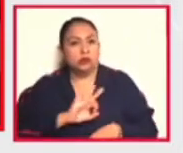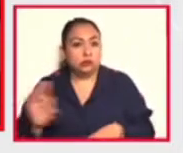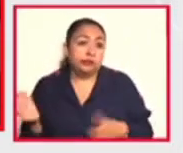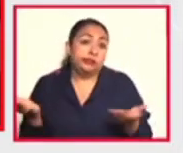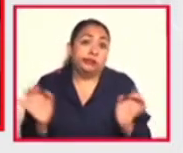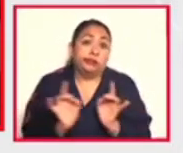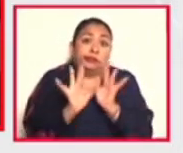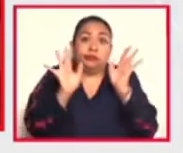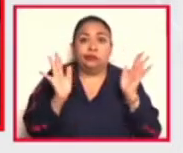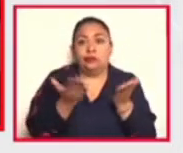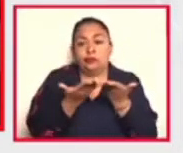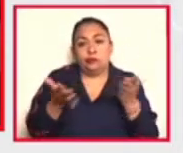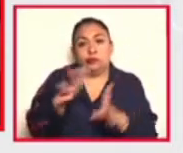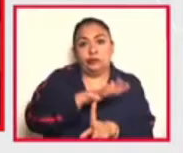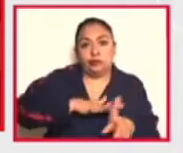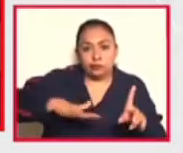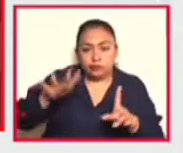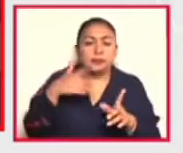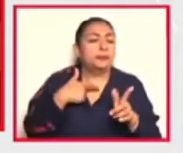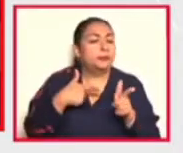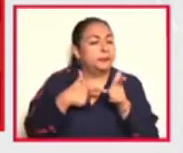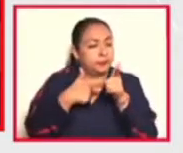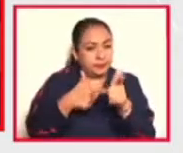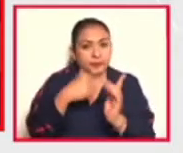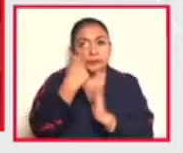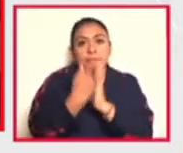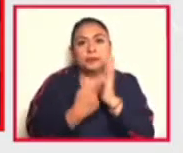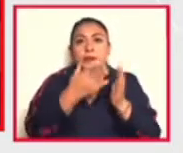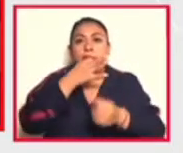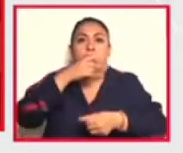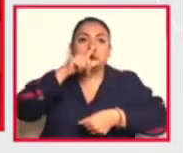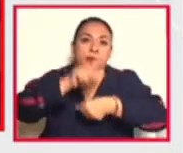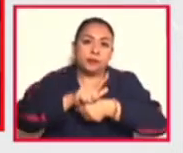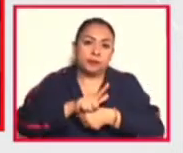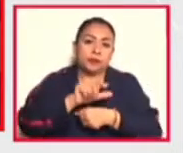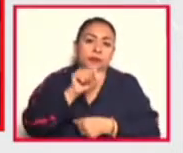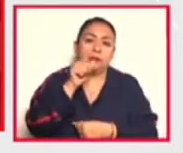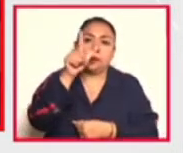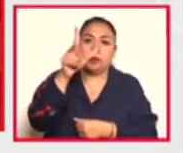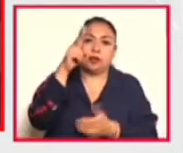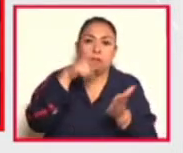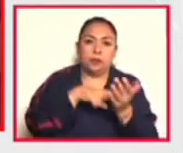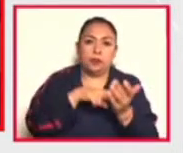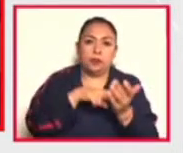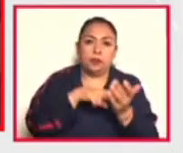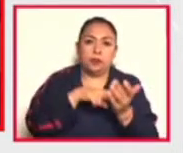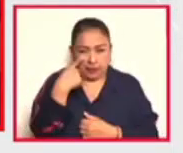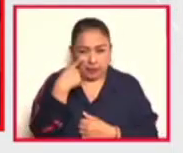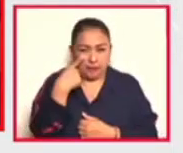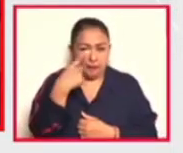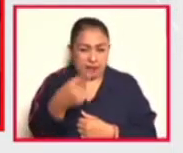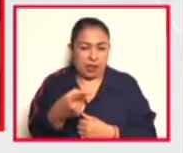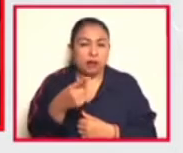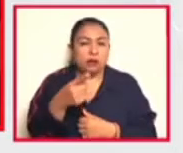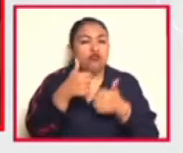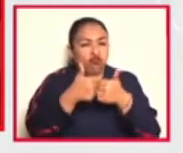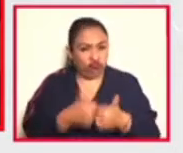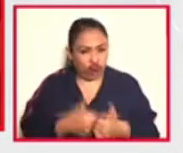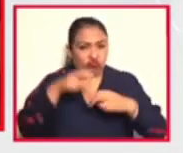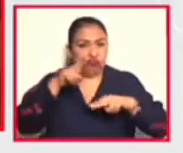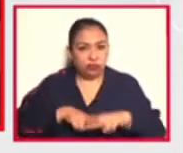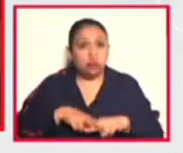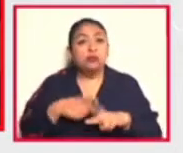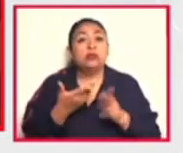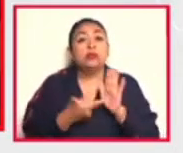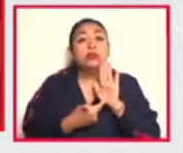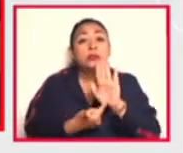que se están viviendo. Y continúa la programación del Festival de las Almas 2020. No se despeguen de sus asientos, que enseguida les mostramos todo